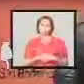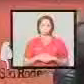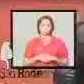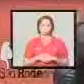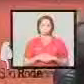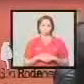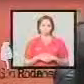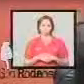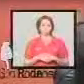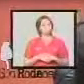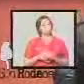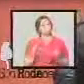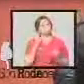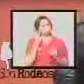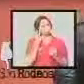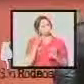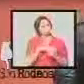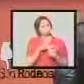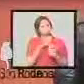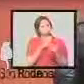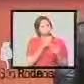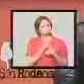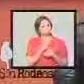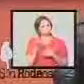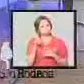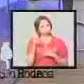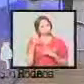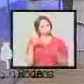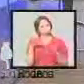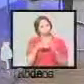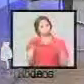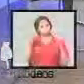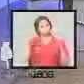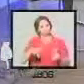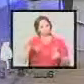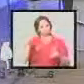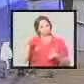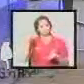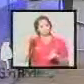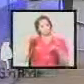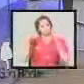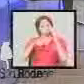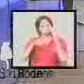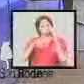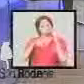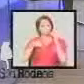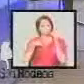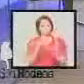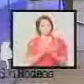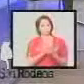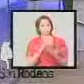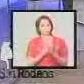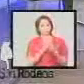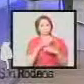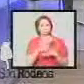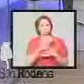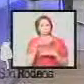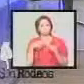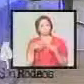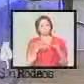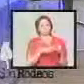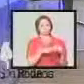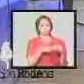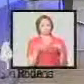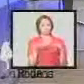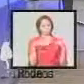¿verdad? Estoy viendo dentro de los datos que más de 100 mil personas en el 2013 tuvieron financiamiento mediante sus principales líneas de